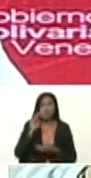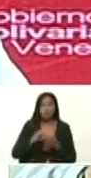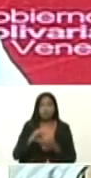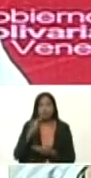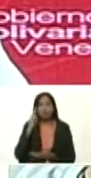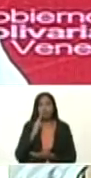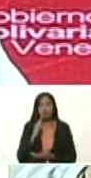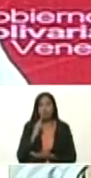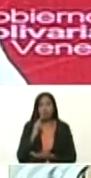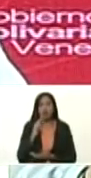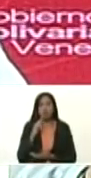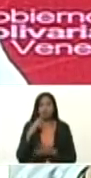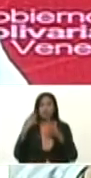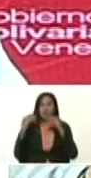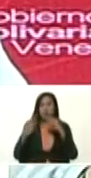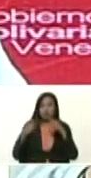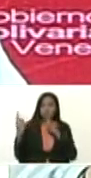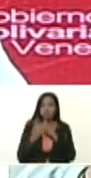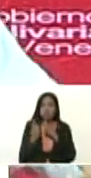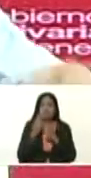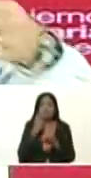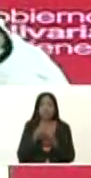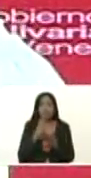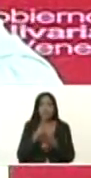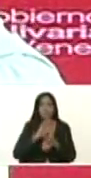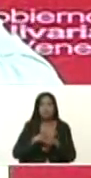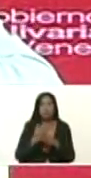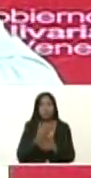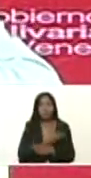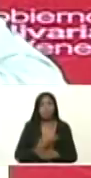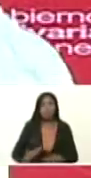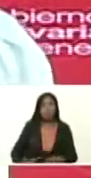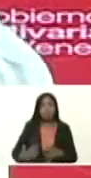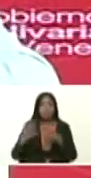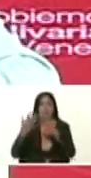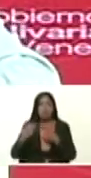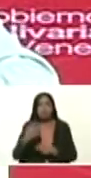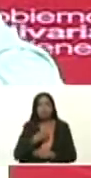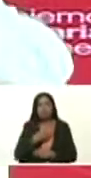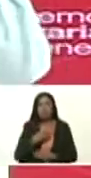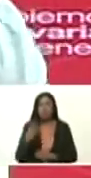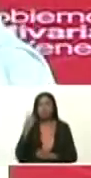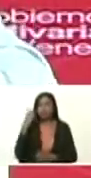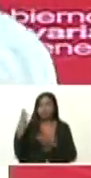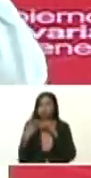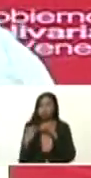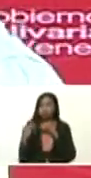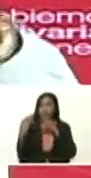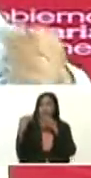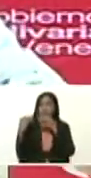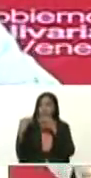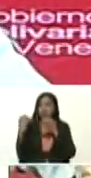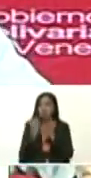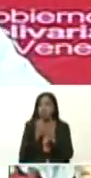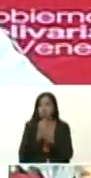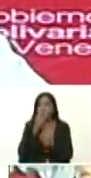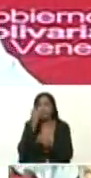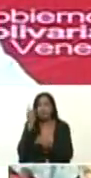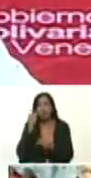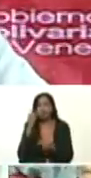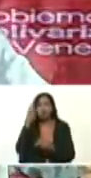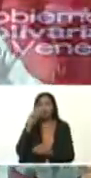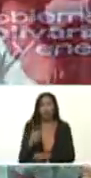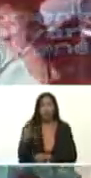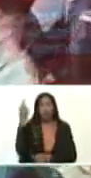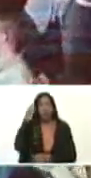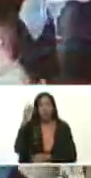obrero y habla con la clase obrera todo el tiempo, ¿por qué un presidente de empresa no puede entender, no hable con los trabajadores todos los